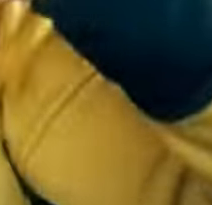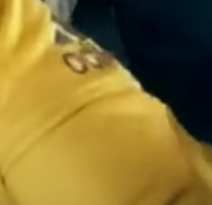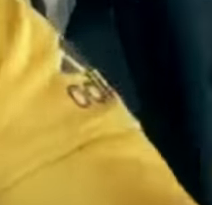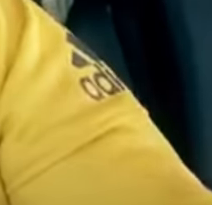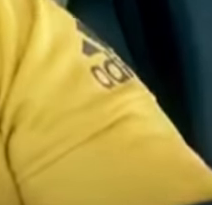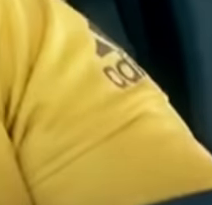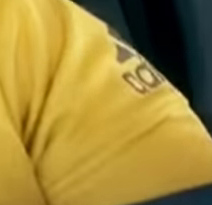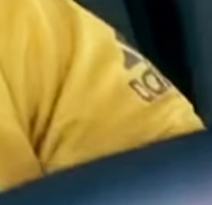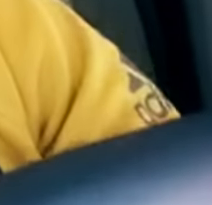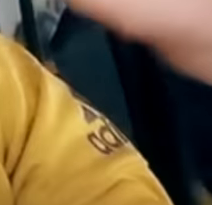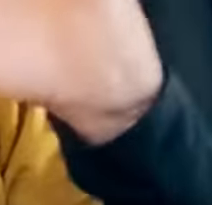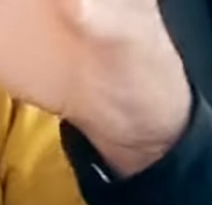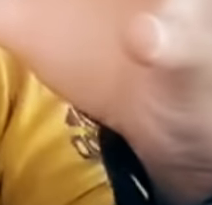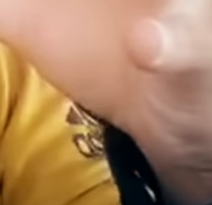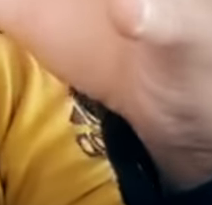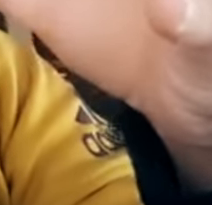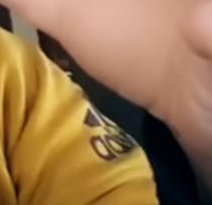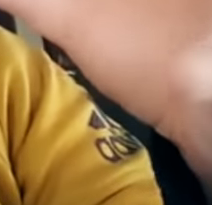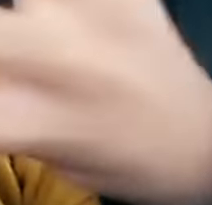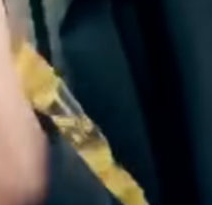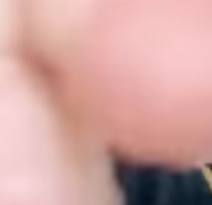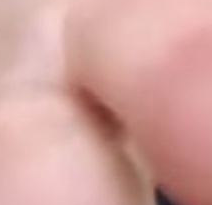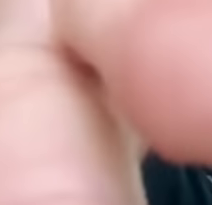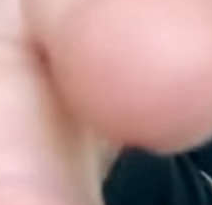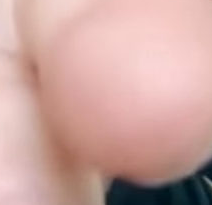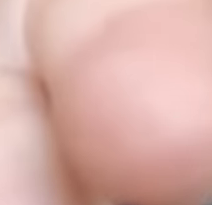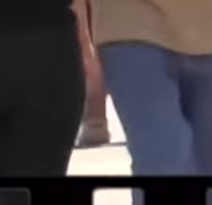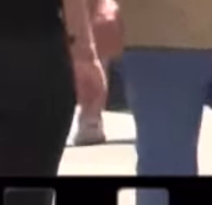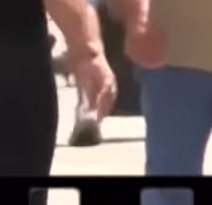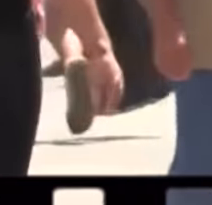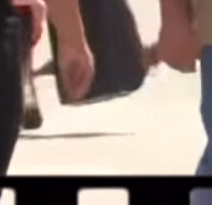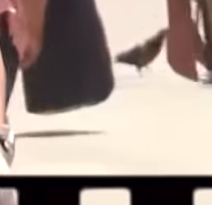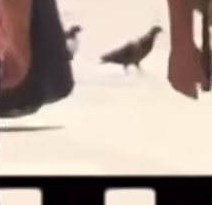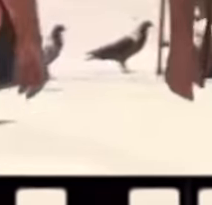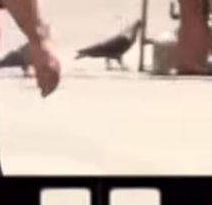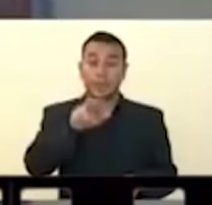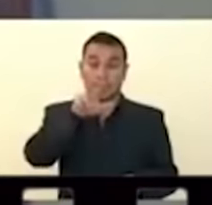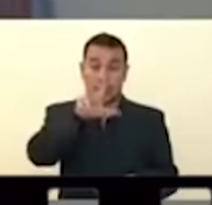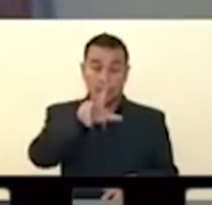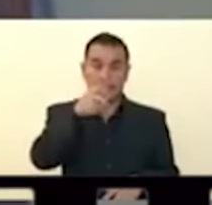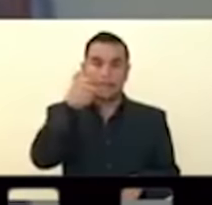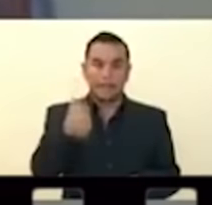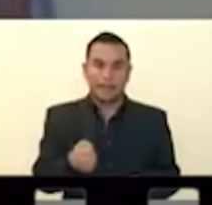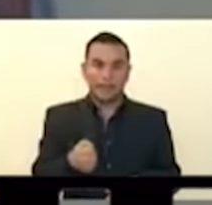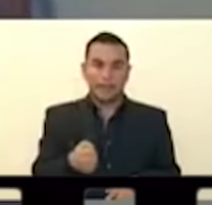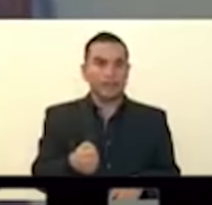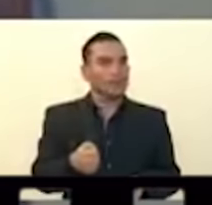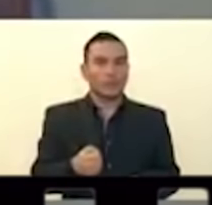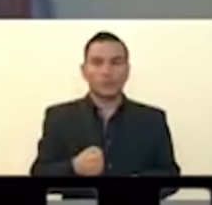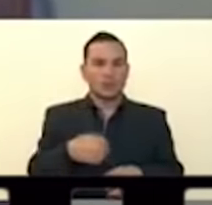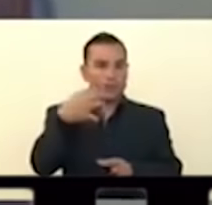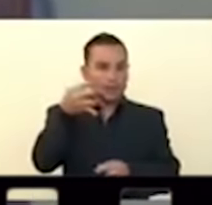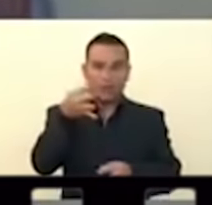sí que yo que le gano al pinche Salvador. Pero el pinche presidente de El Salvador, mira lo que dijo, cabrón. Hemos suspendido por 3 meses los pagos de luz,